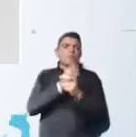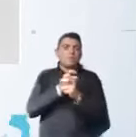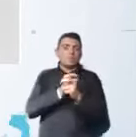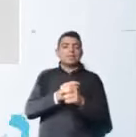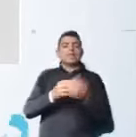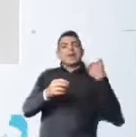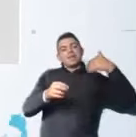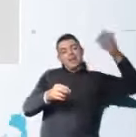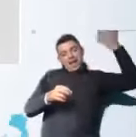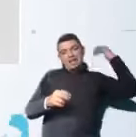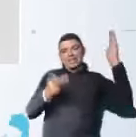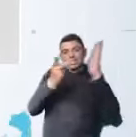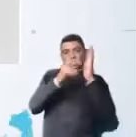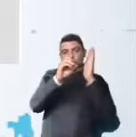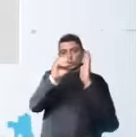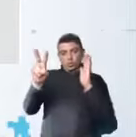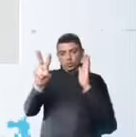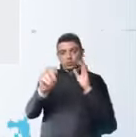momento